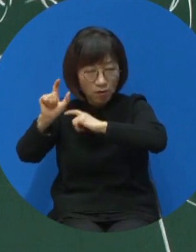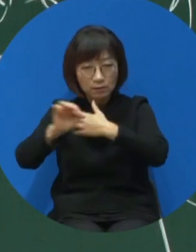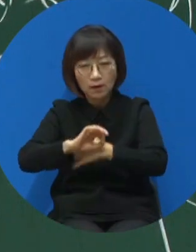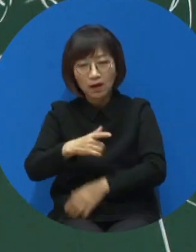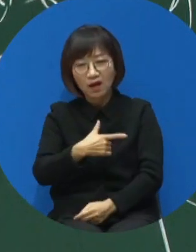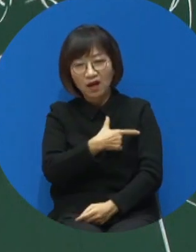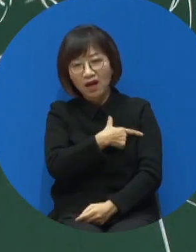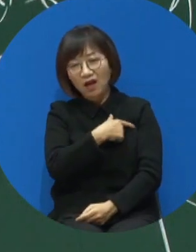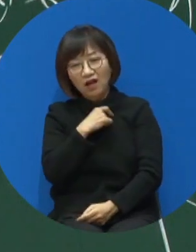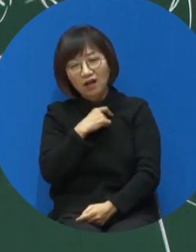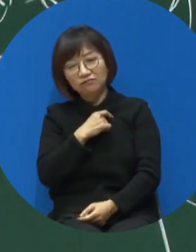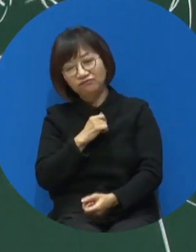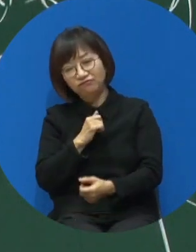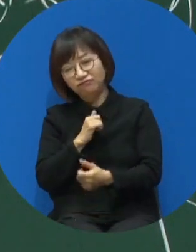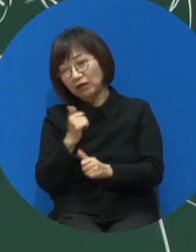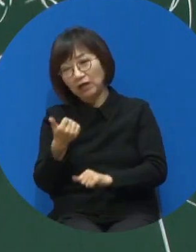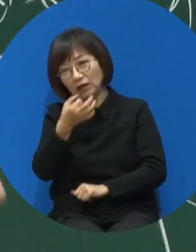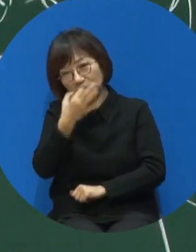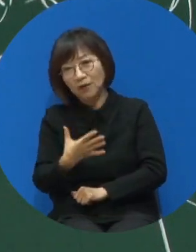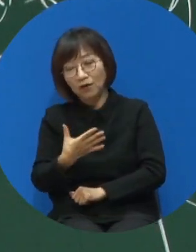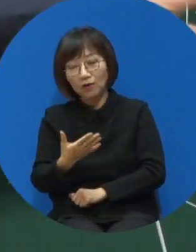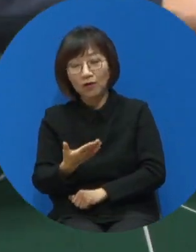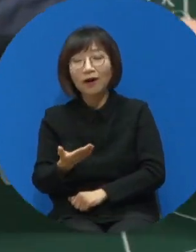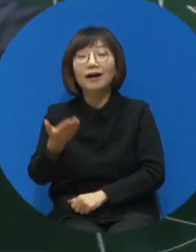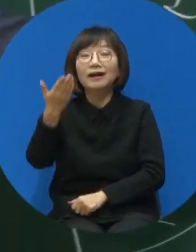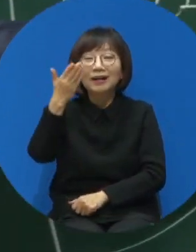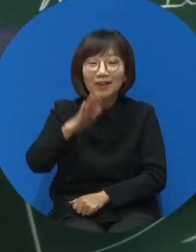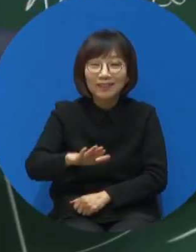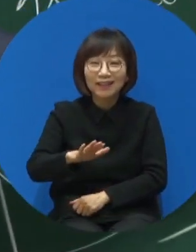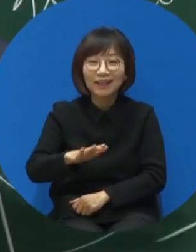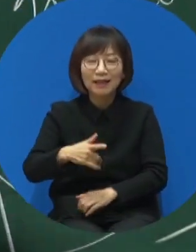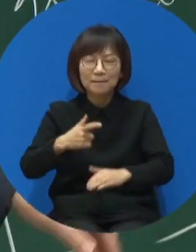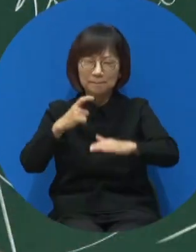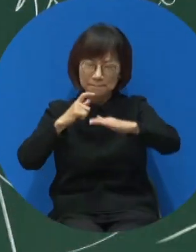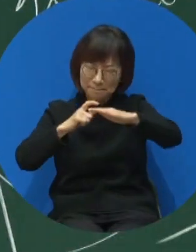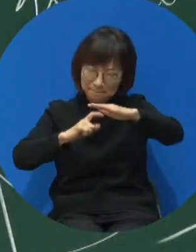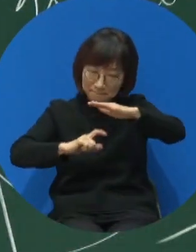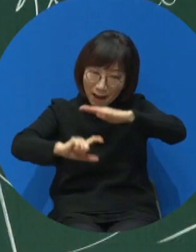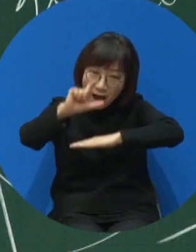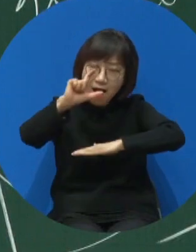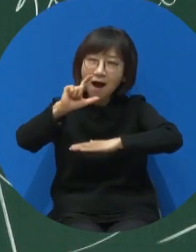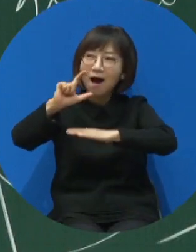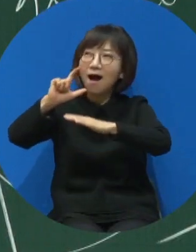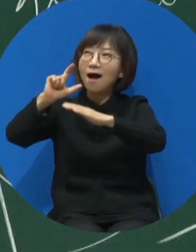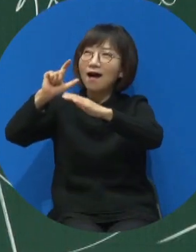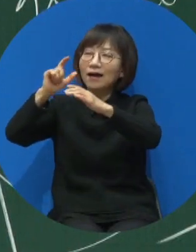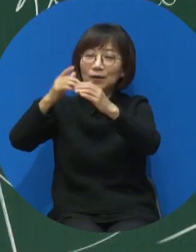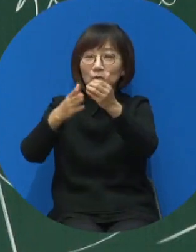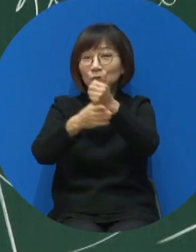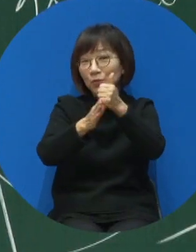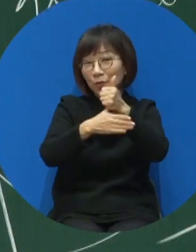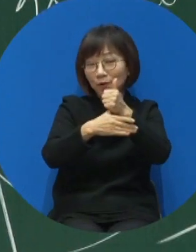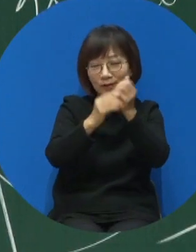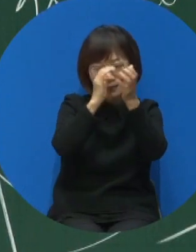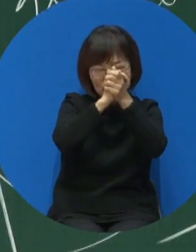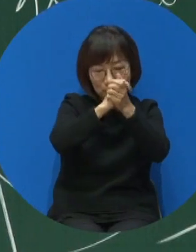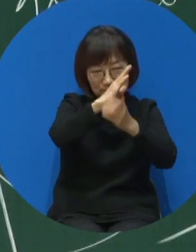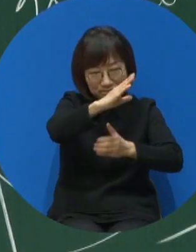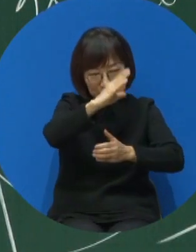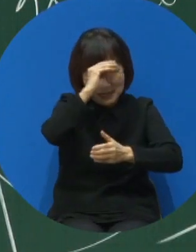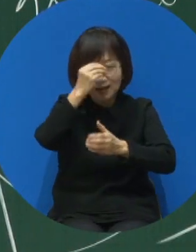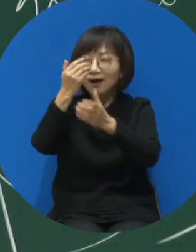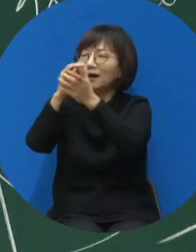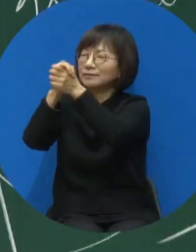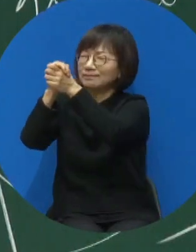ya no hay ningún ayer en chilevisión se cante yo no he ido elaborar varios restaura en la oración de jornadas diciendo dios gracias por la oportunidad que me has dado